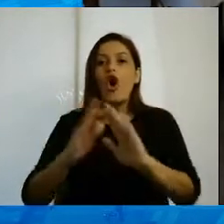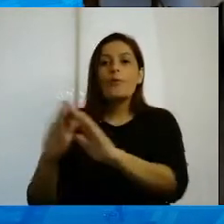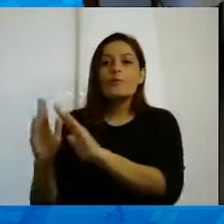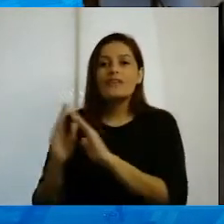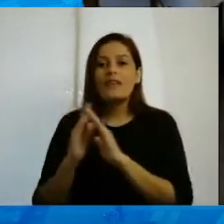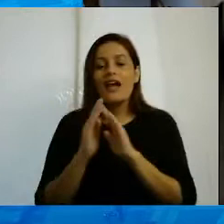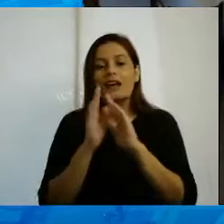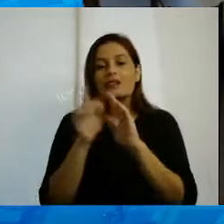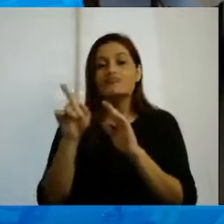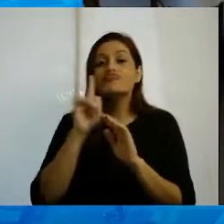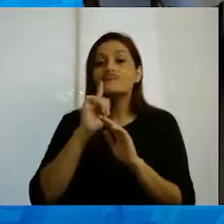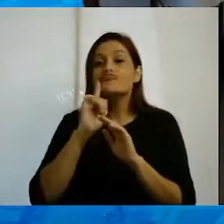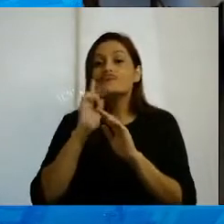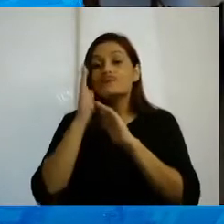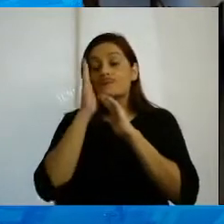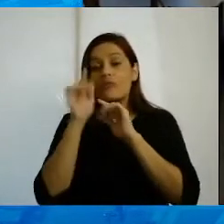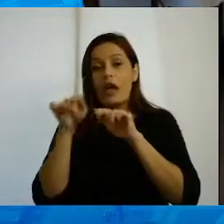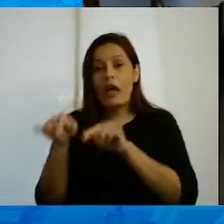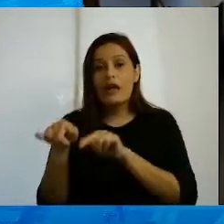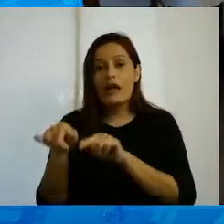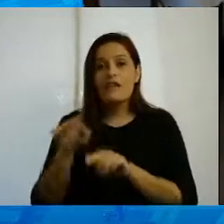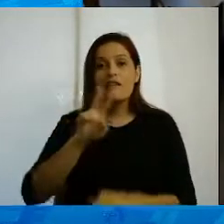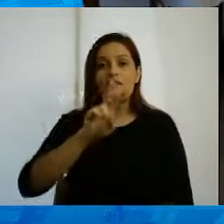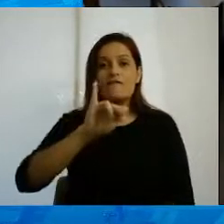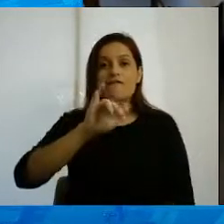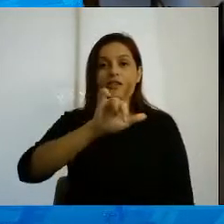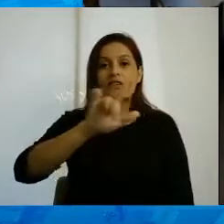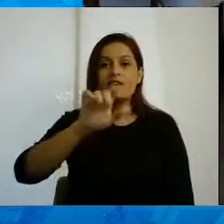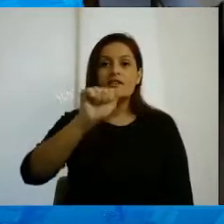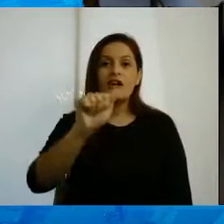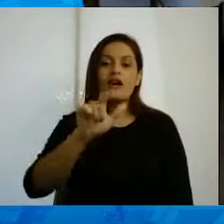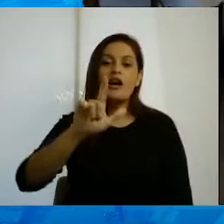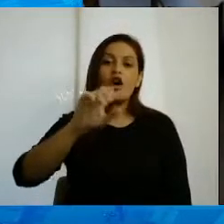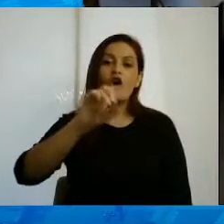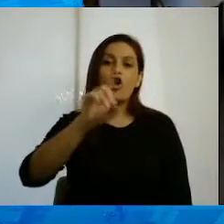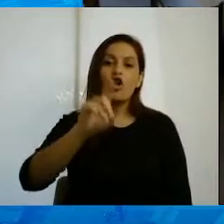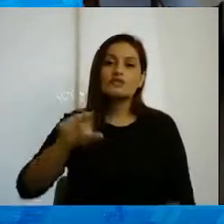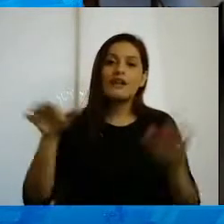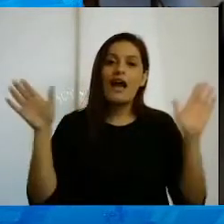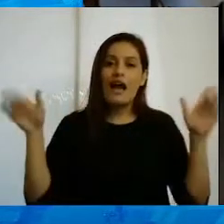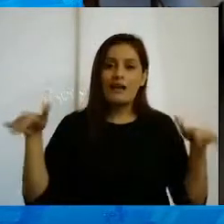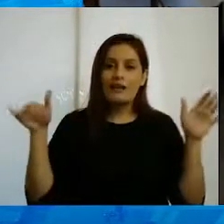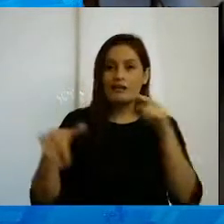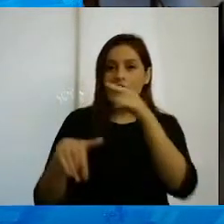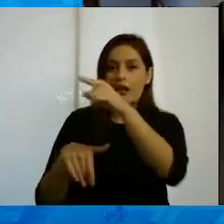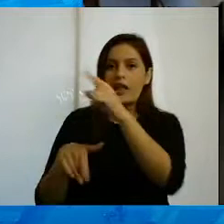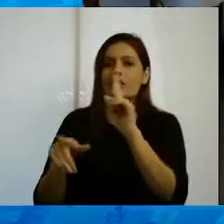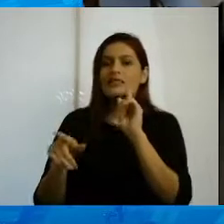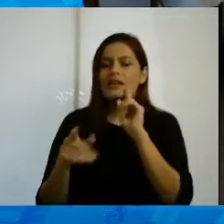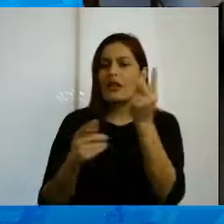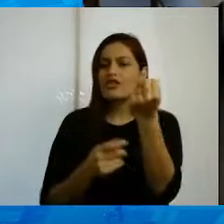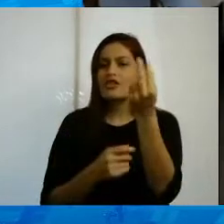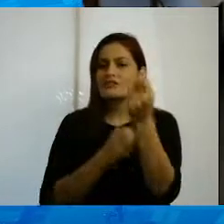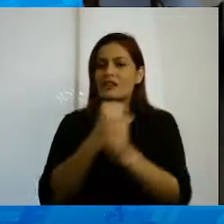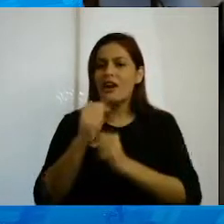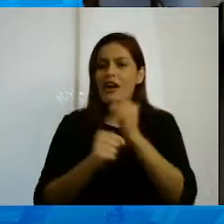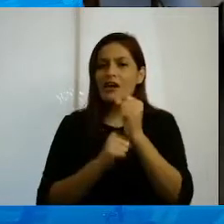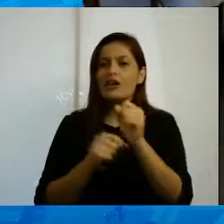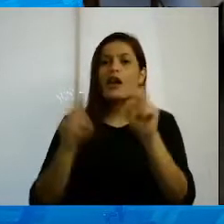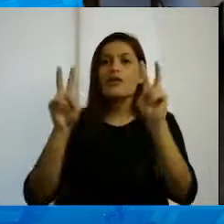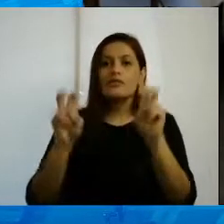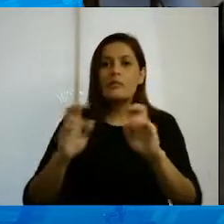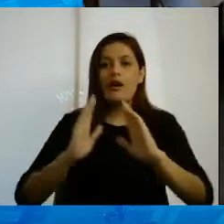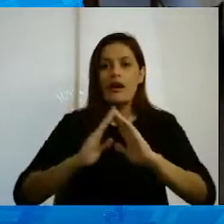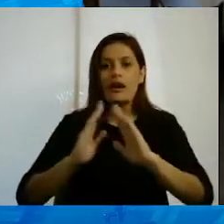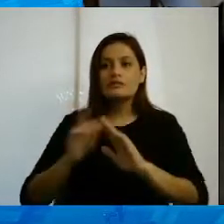Villa Los Ángeles del Boyenar, que lo preside don Miguel Méndez, que llevan 12 años en el tema de la vivienda, y justamente necesitan